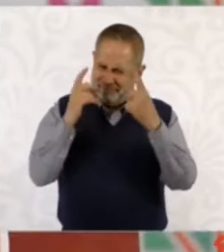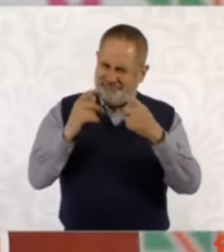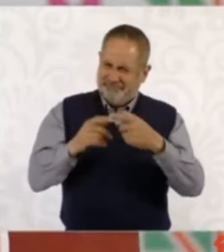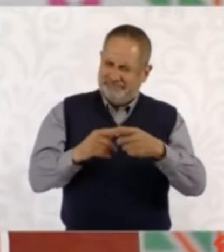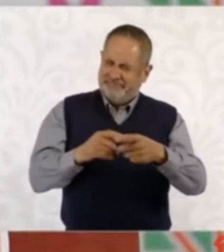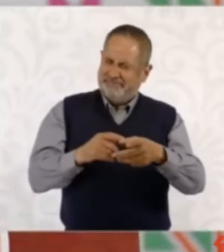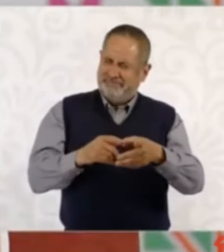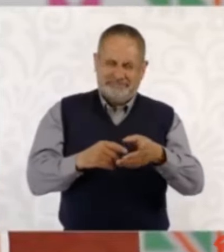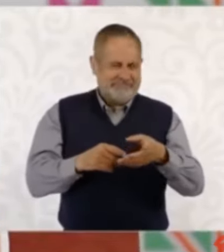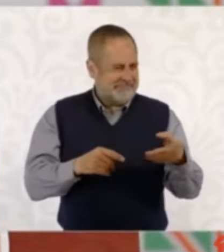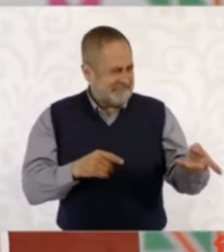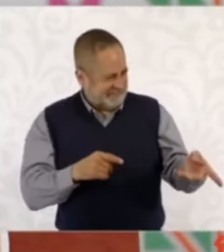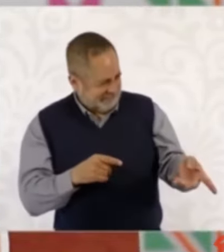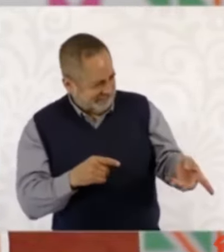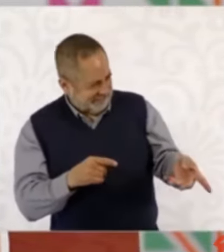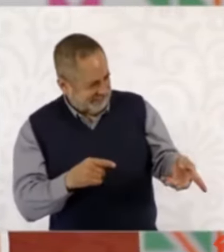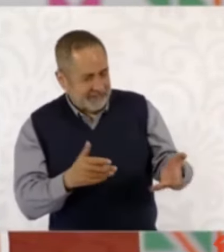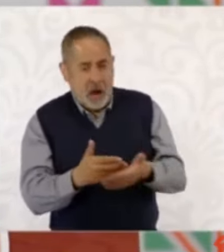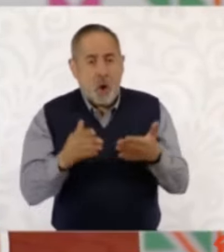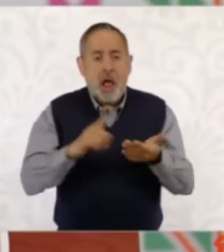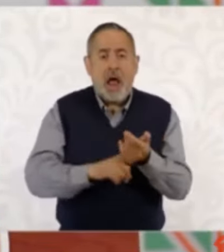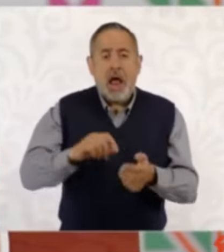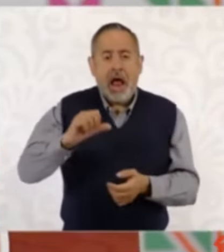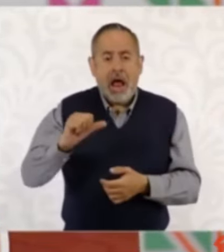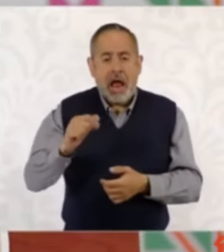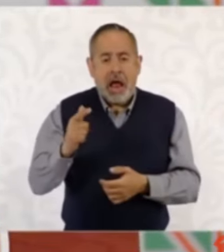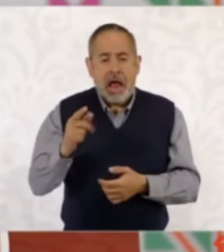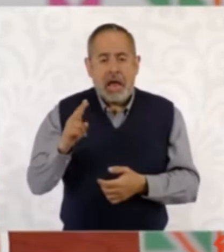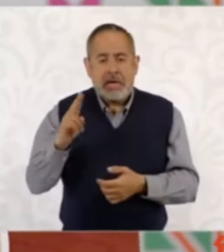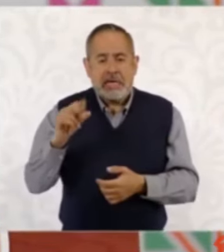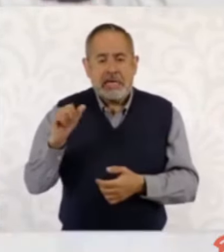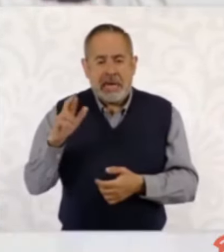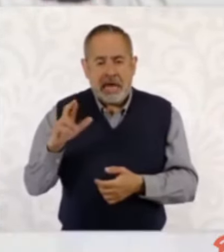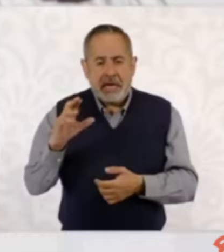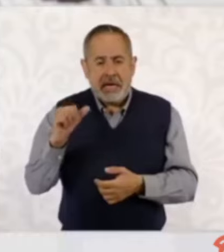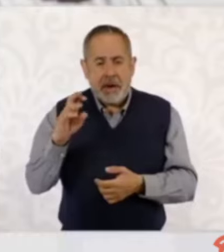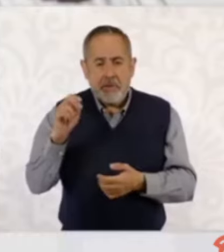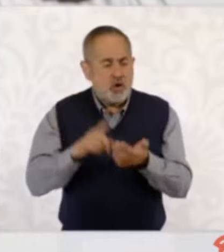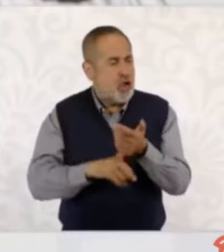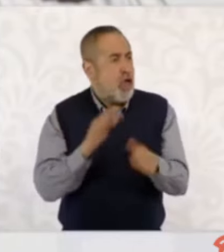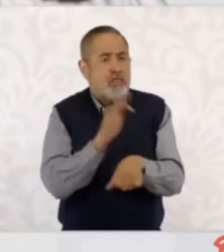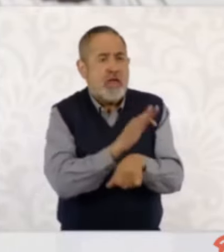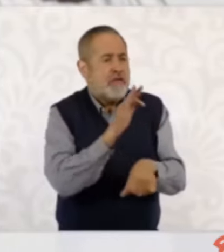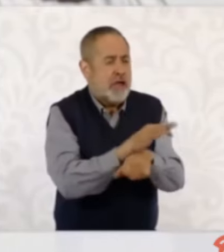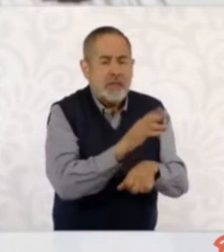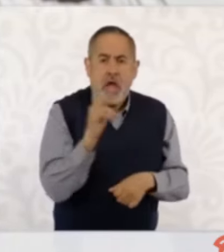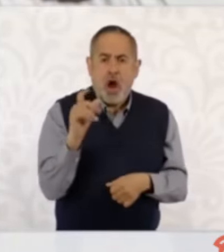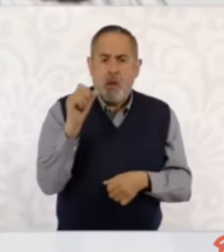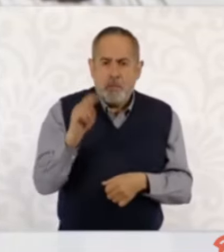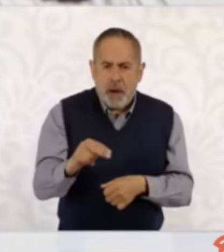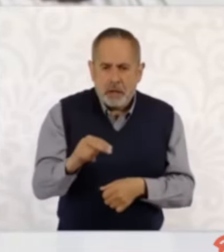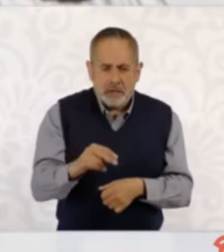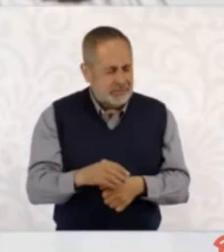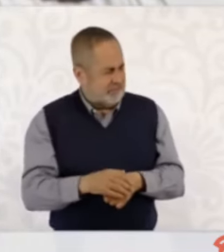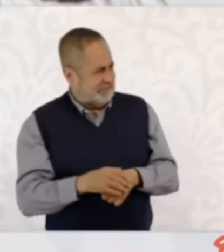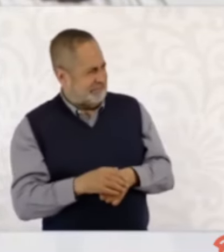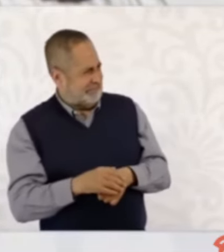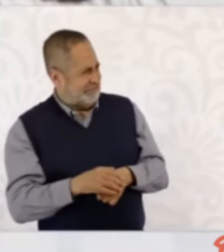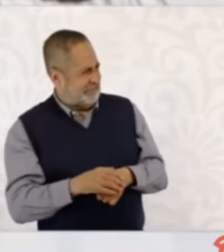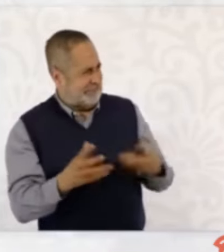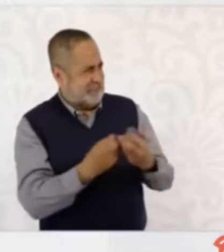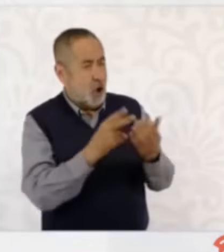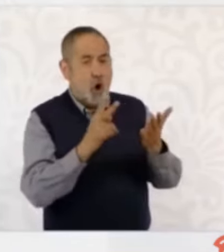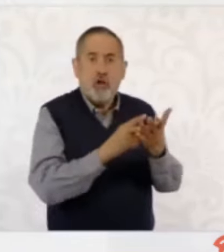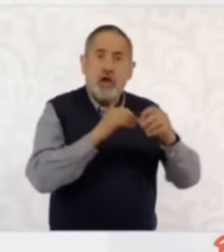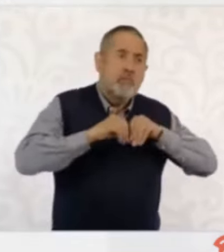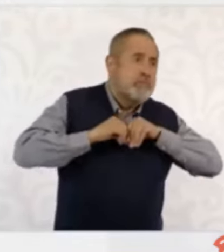ahora Aguilar Camín defiende al PAN y su relanzamiento. Su relanzamiento pues tiene que ver